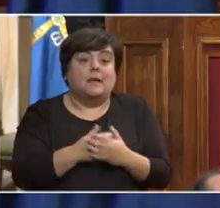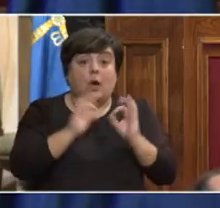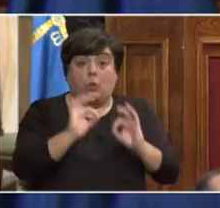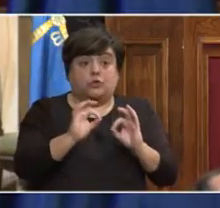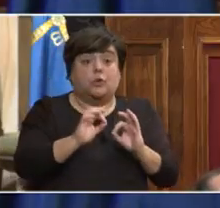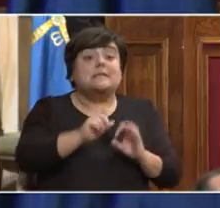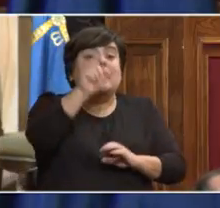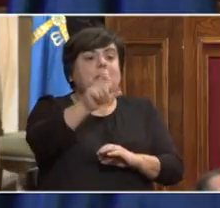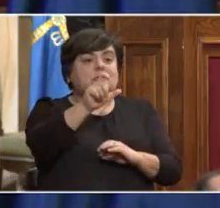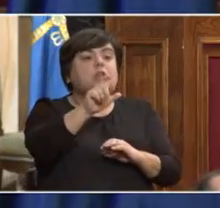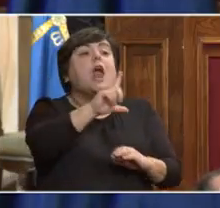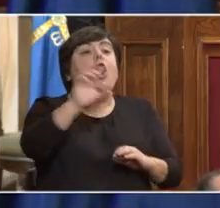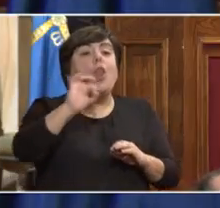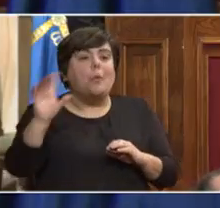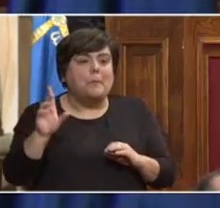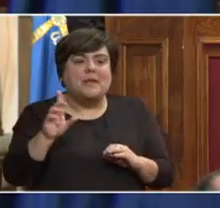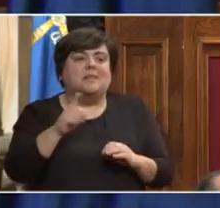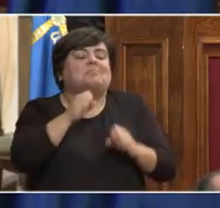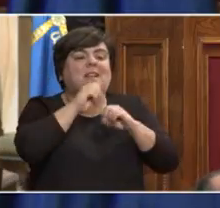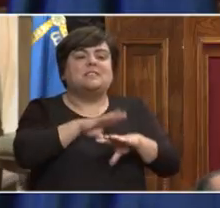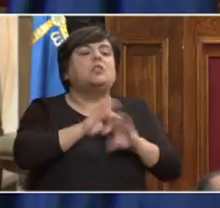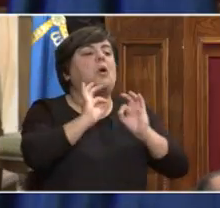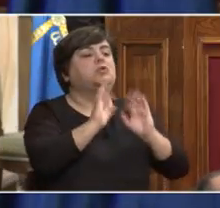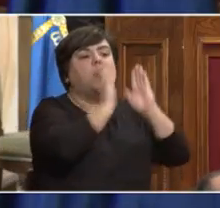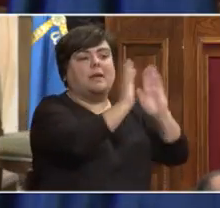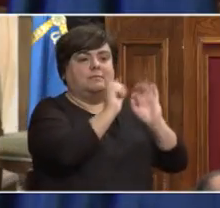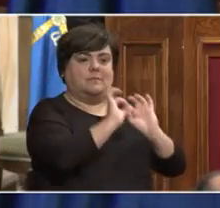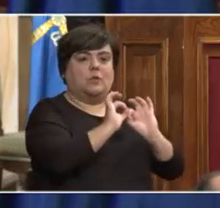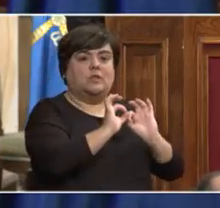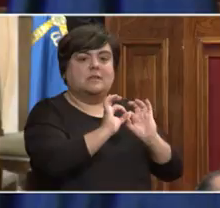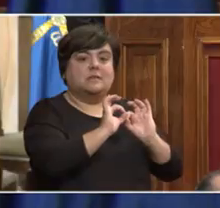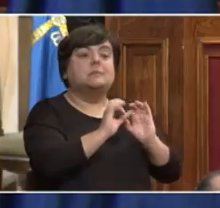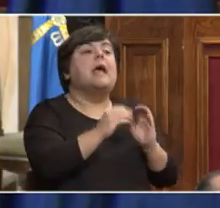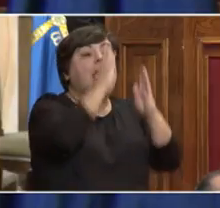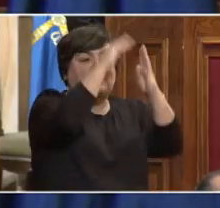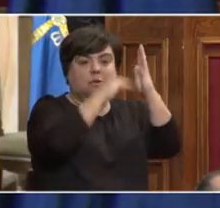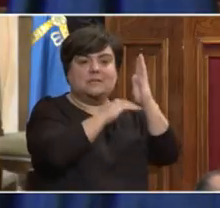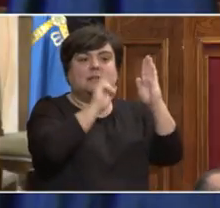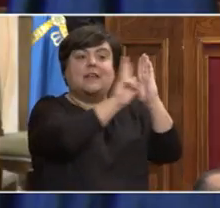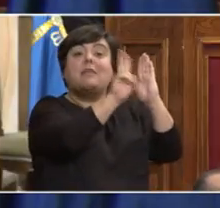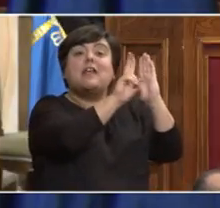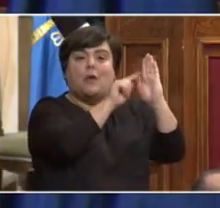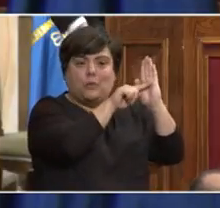tal Lope de Vega la historia ha sabido dejarlo en el lugar que le corresponde, en la estantería de la V.